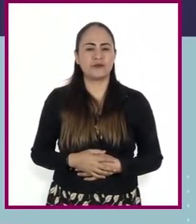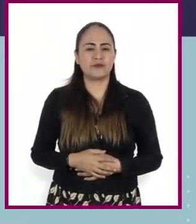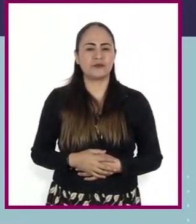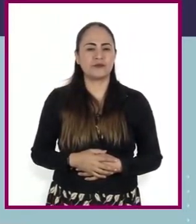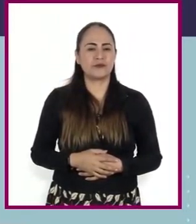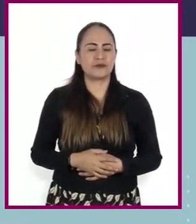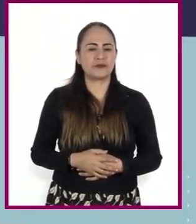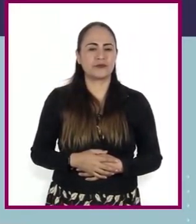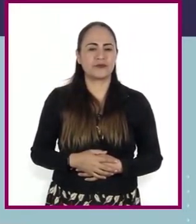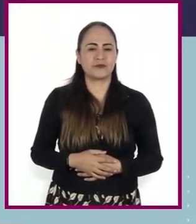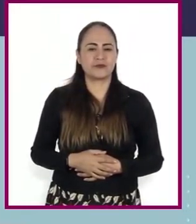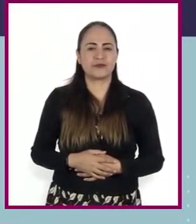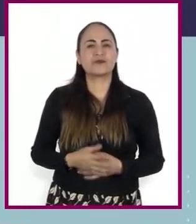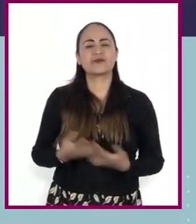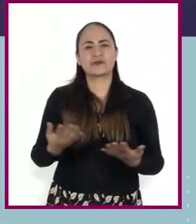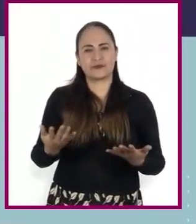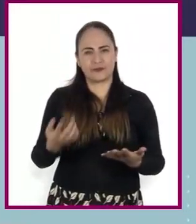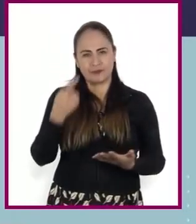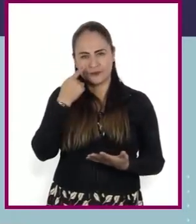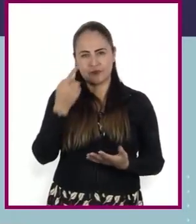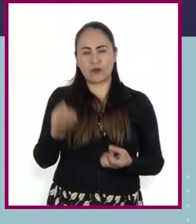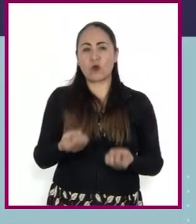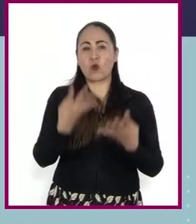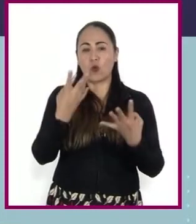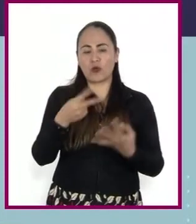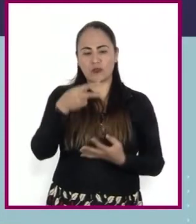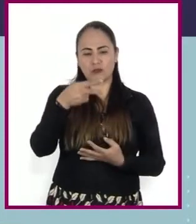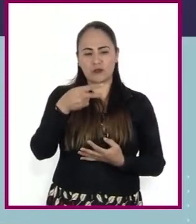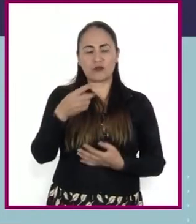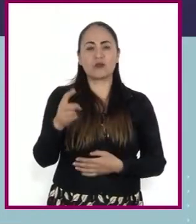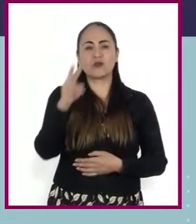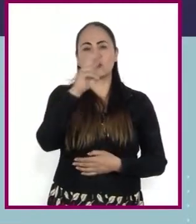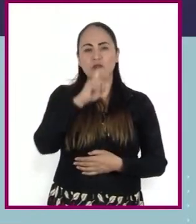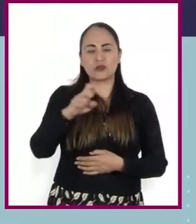Entonces, resulta en